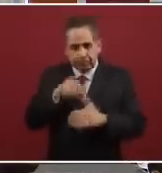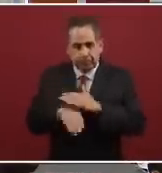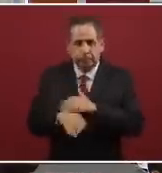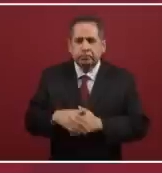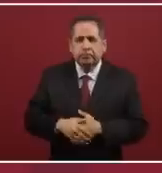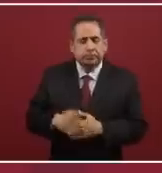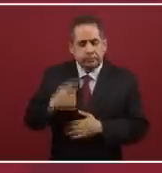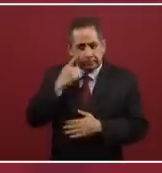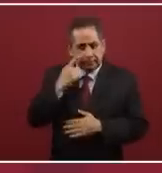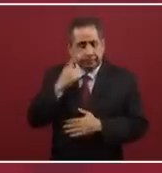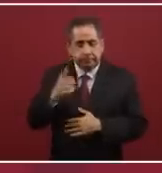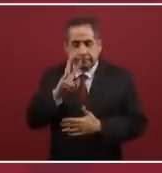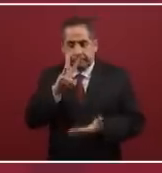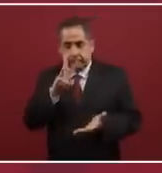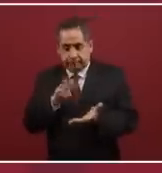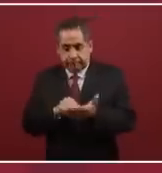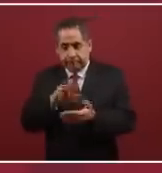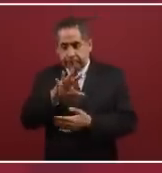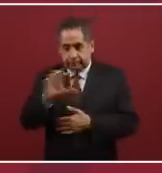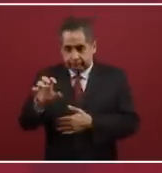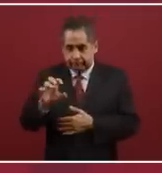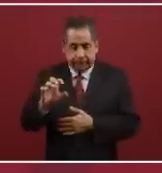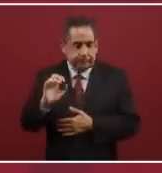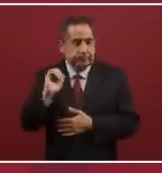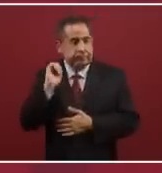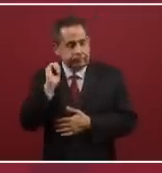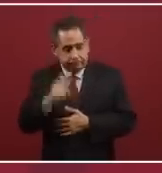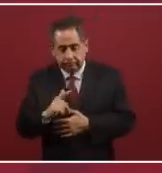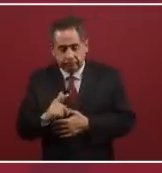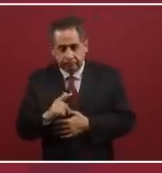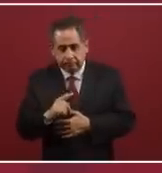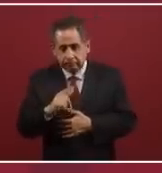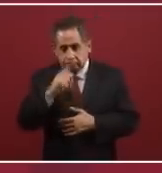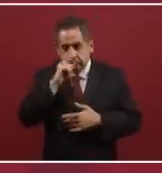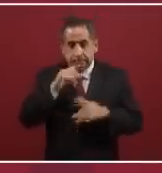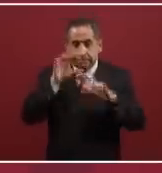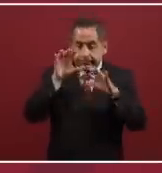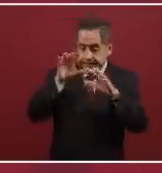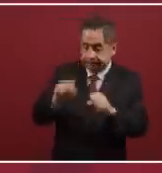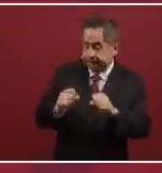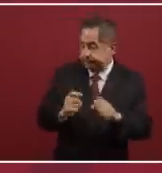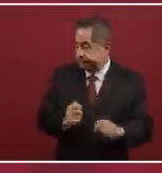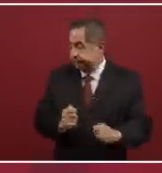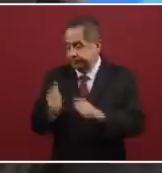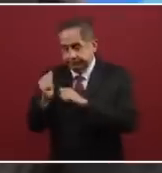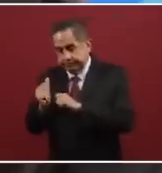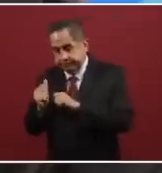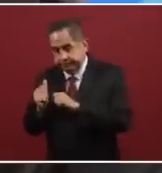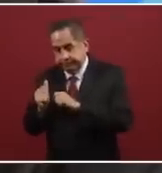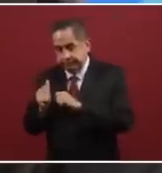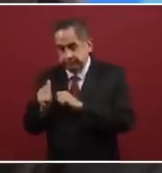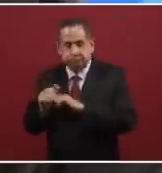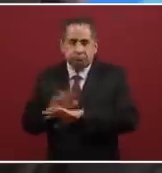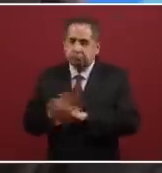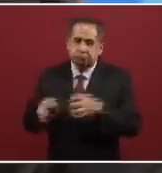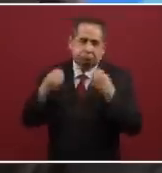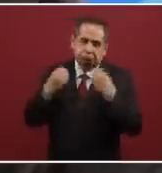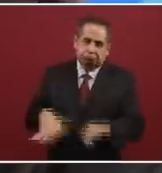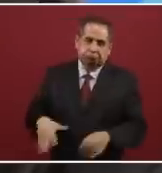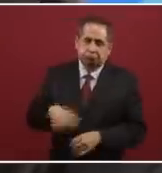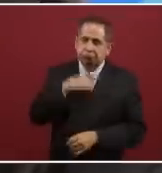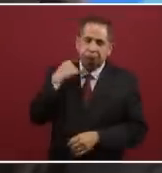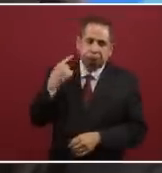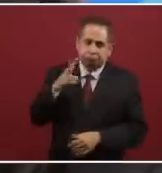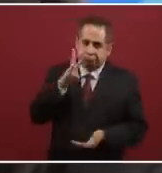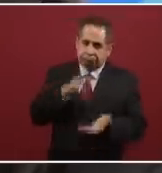$3,500, si te detienen o tienes alguna dificultad y te regresan a tu país, ya no tienes derecho a otro